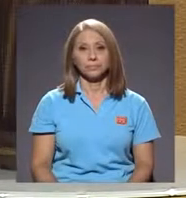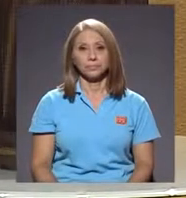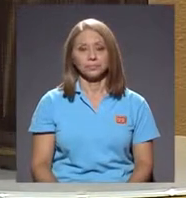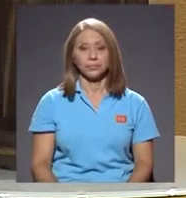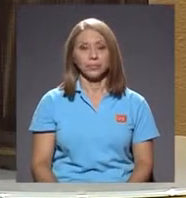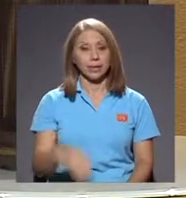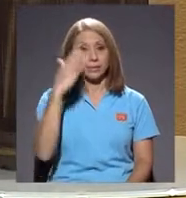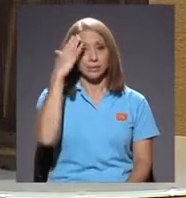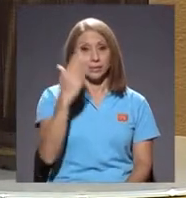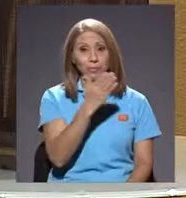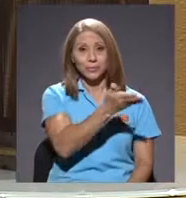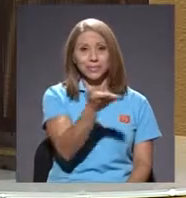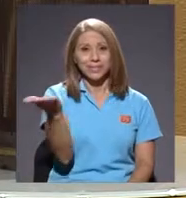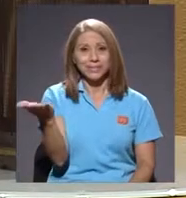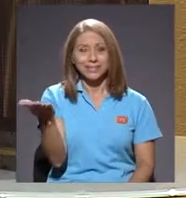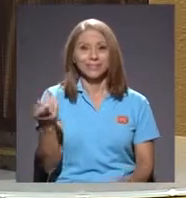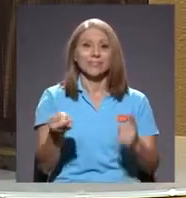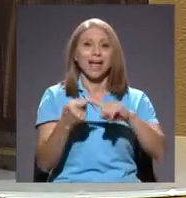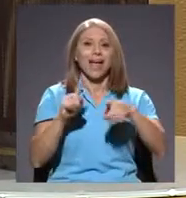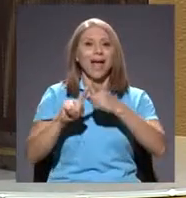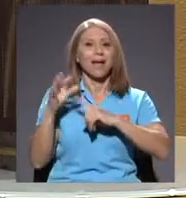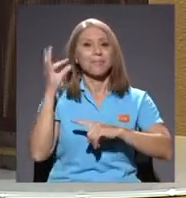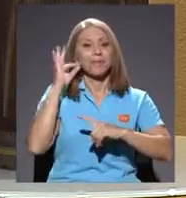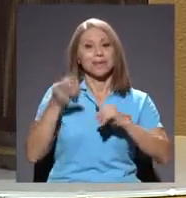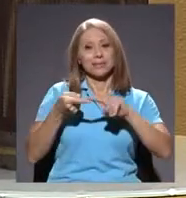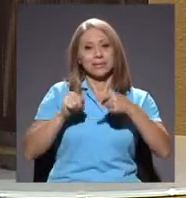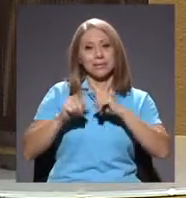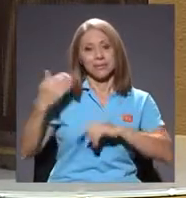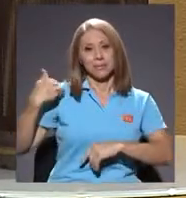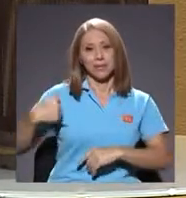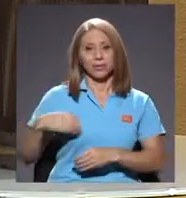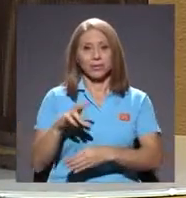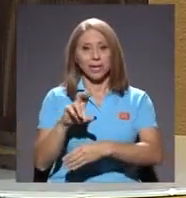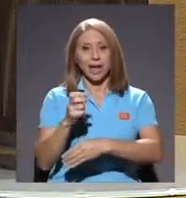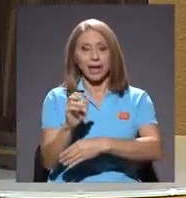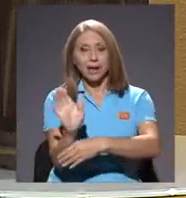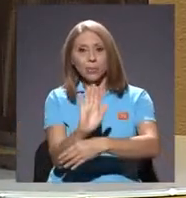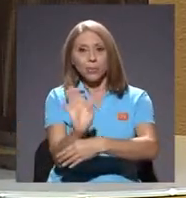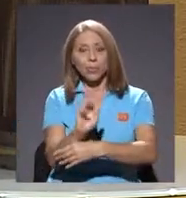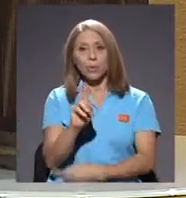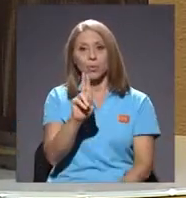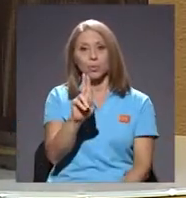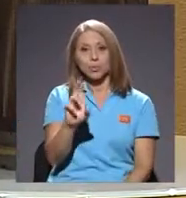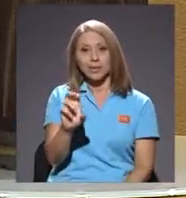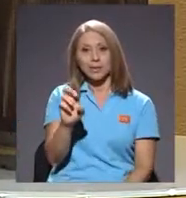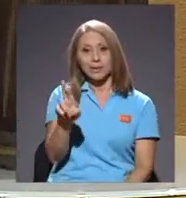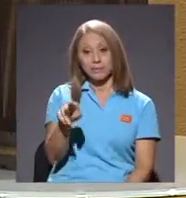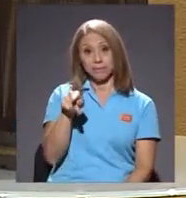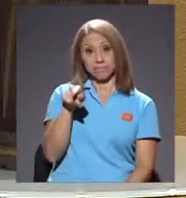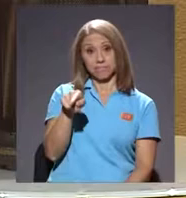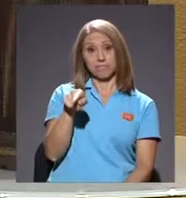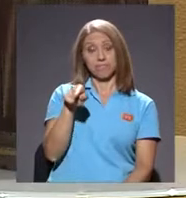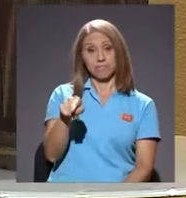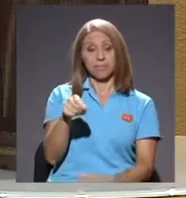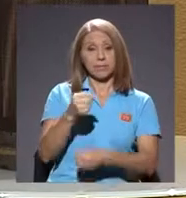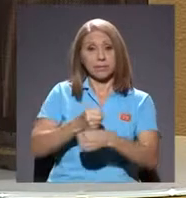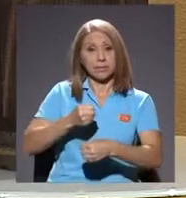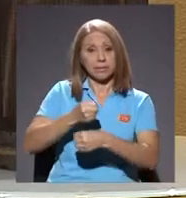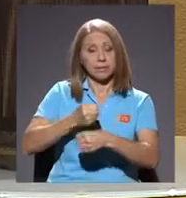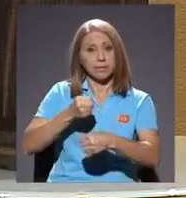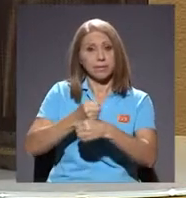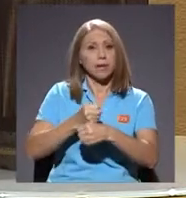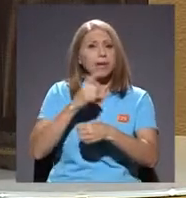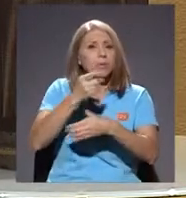los saludamos amigas y amigos de canal o ser este medio televisivo universitario que se paga